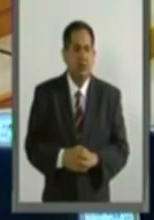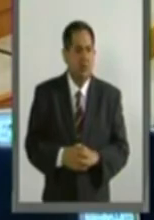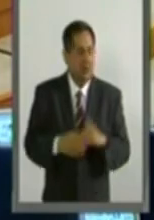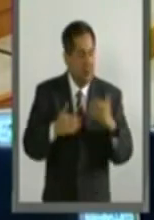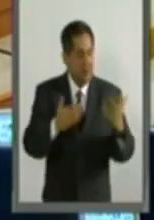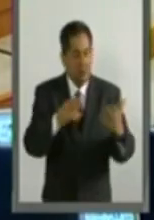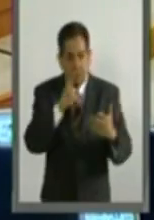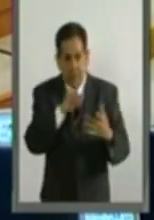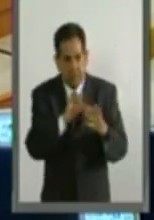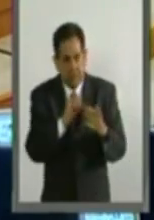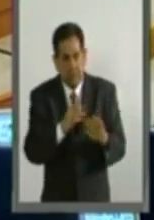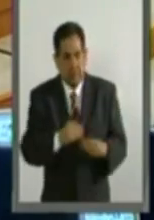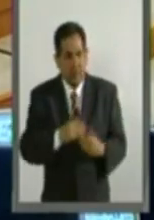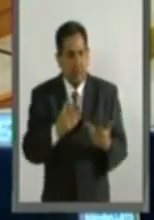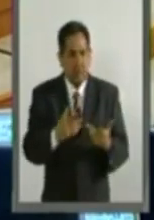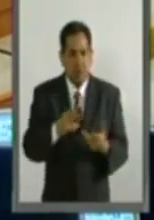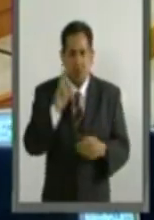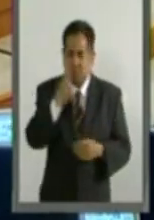porque